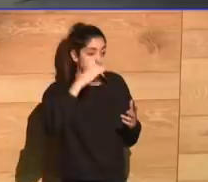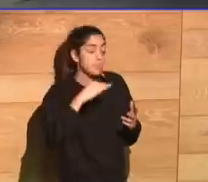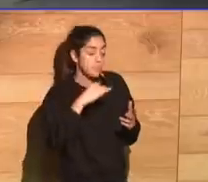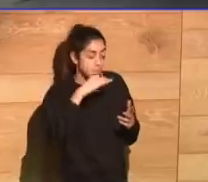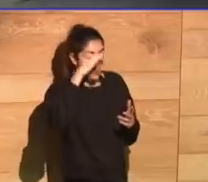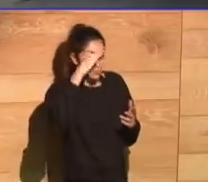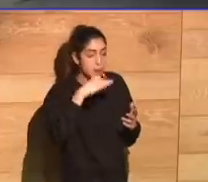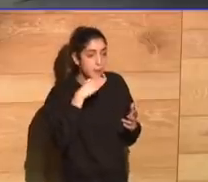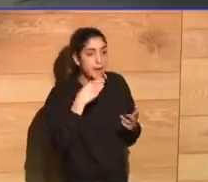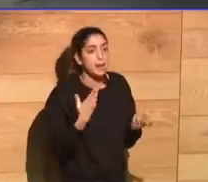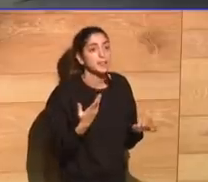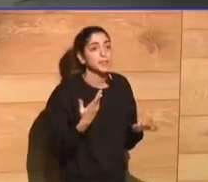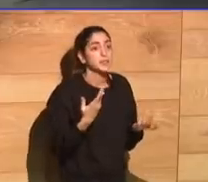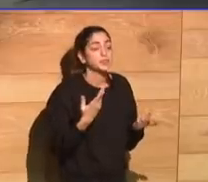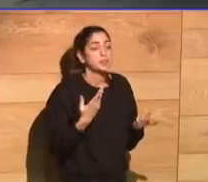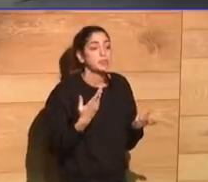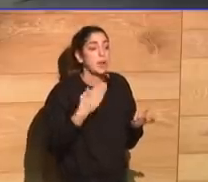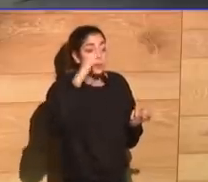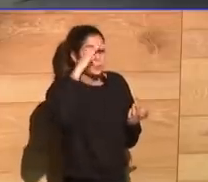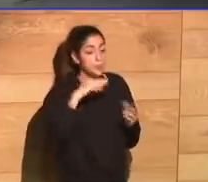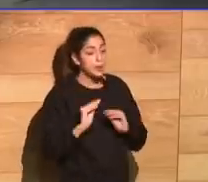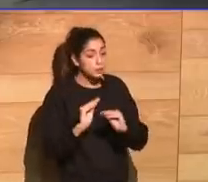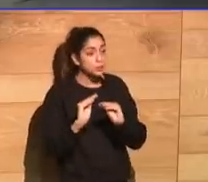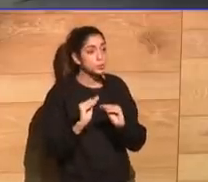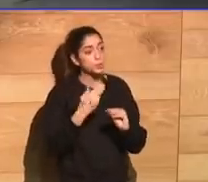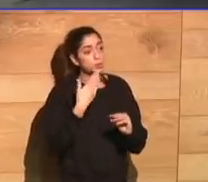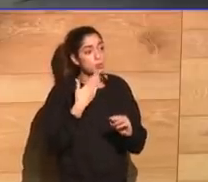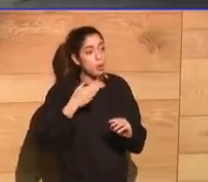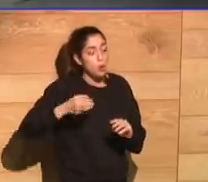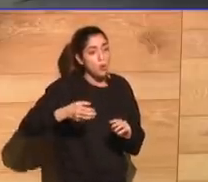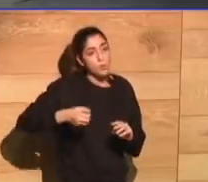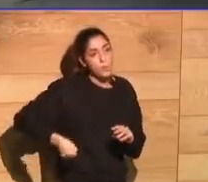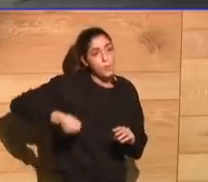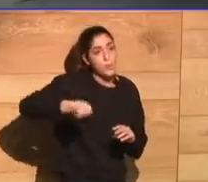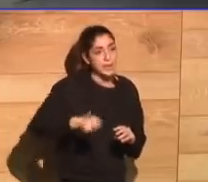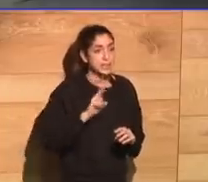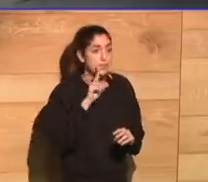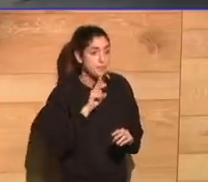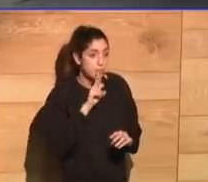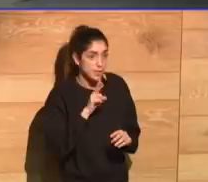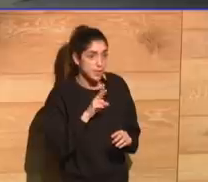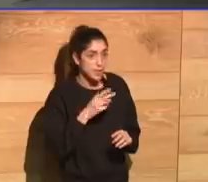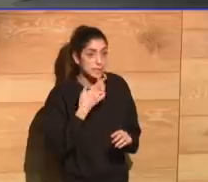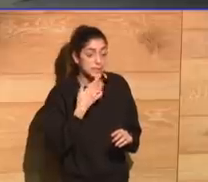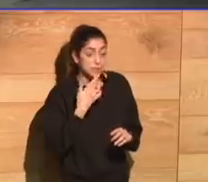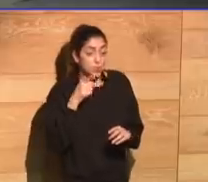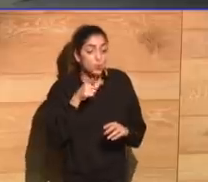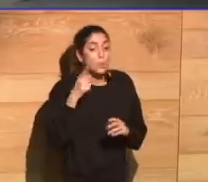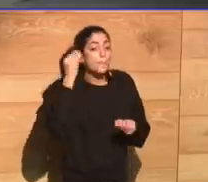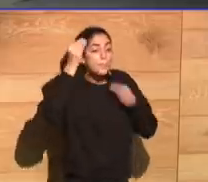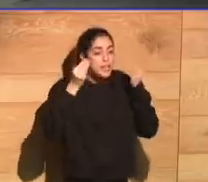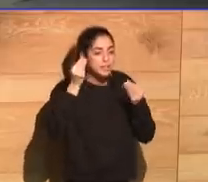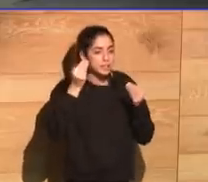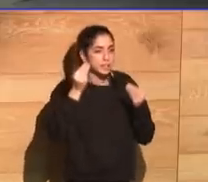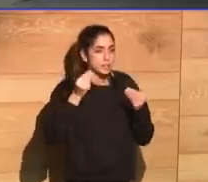consigue convencerte, quiere demostrarte a ti que él es capaz de interpretar a una maleta verde, y si tú te crees que es una maleta verde, entonces él te va a